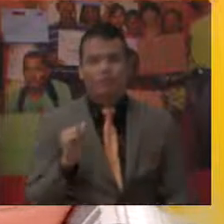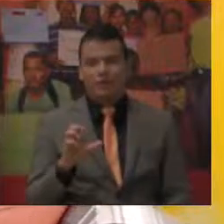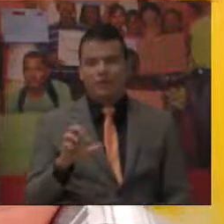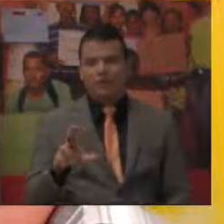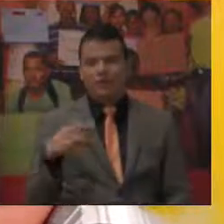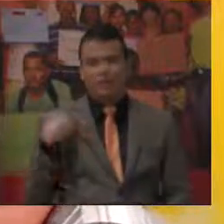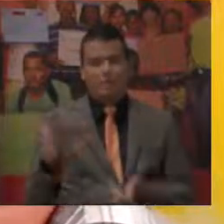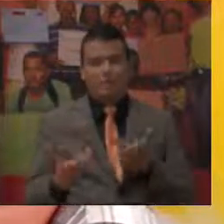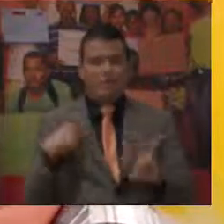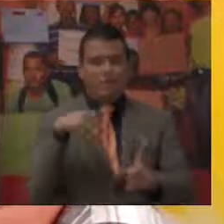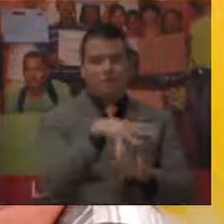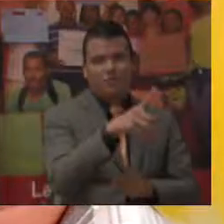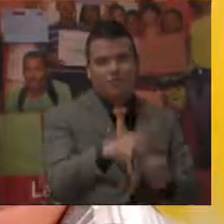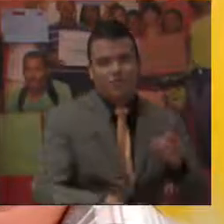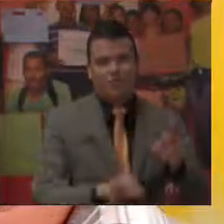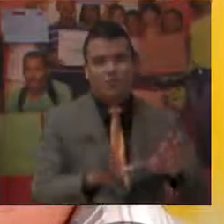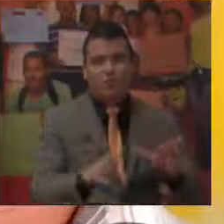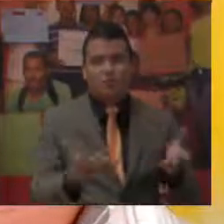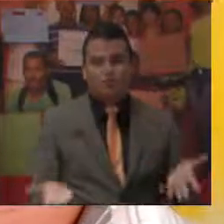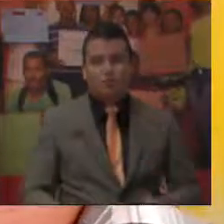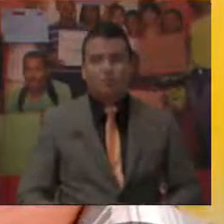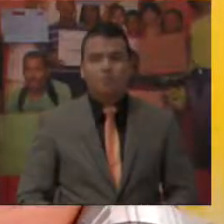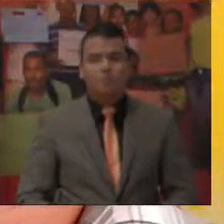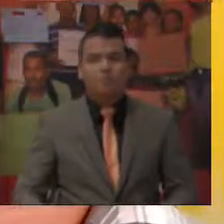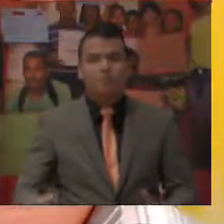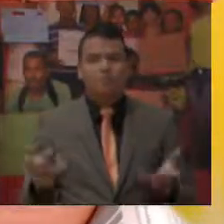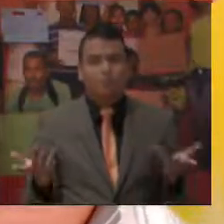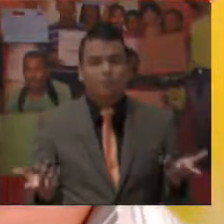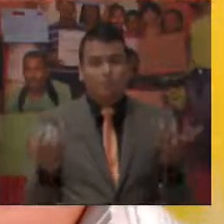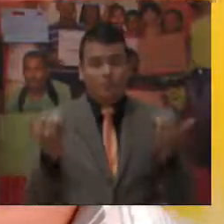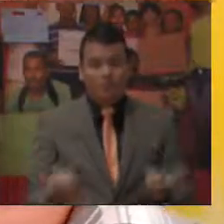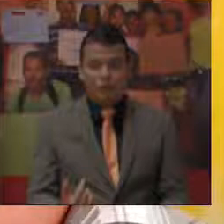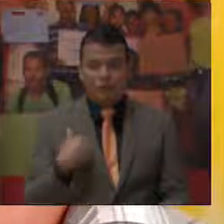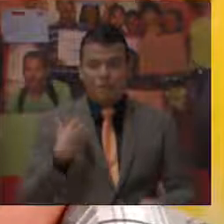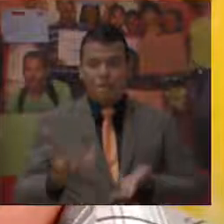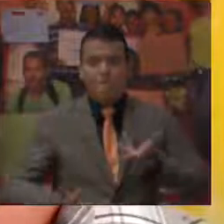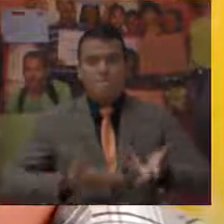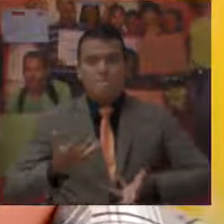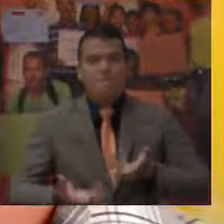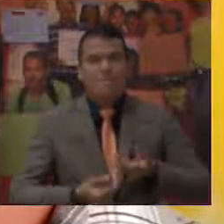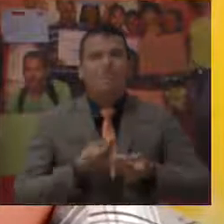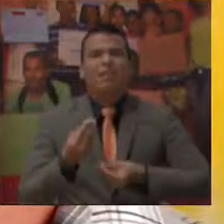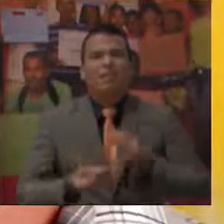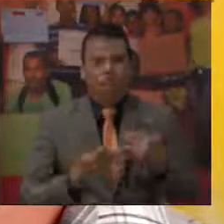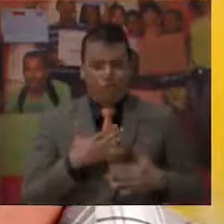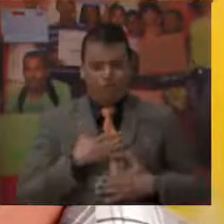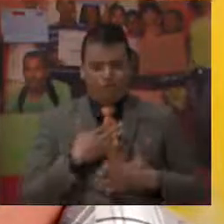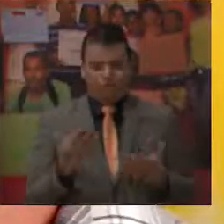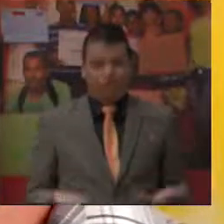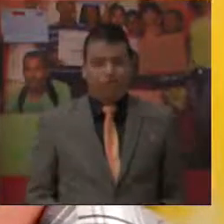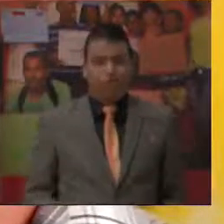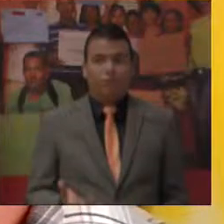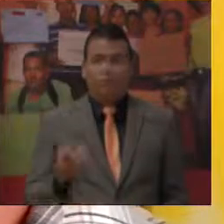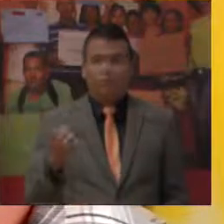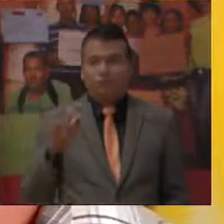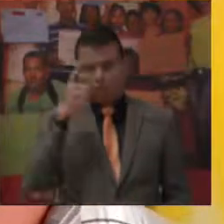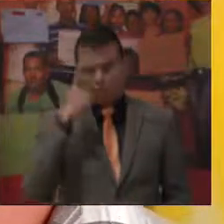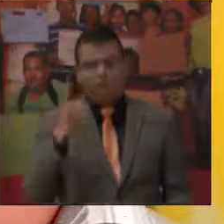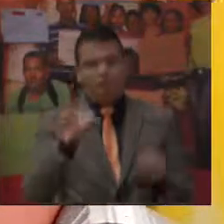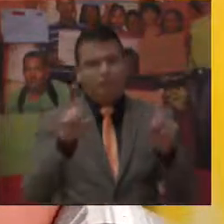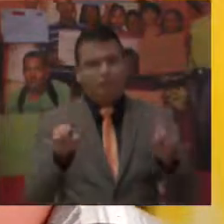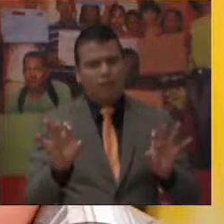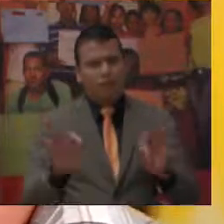pudo seguir contratando. El caso es que hoy estoy atado de mano. Después de ser un caso exitoso,